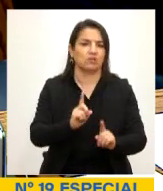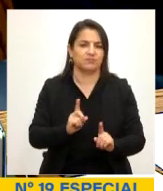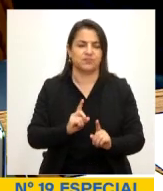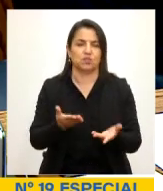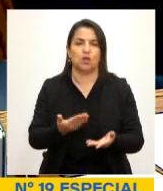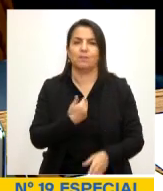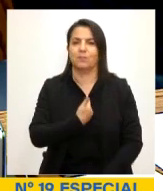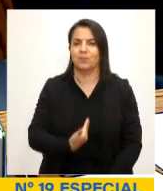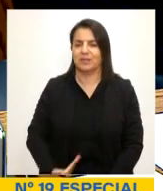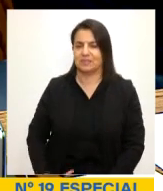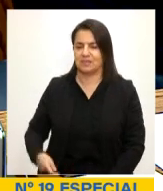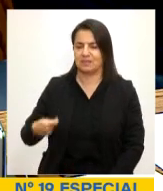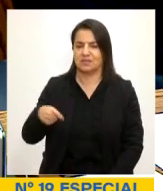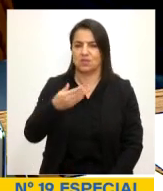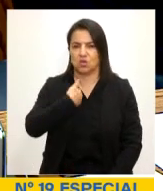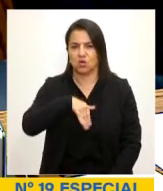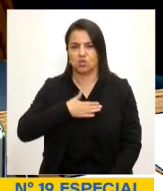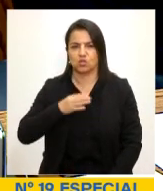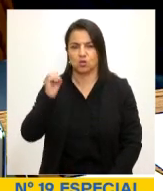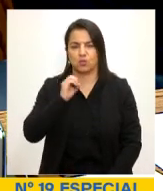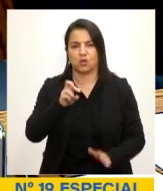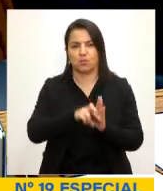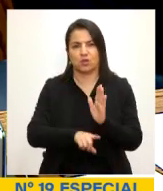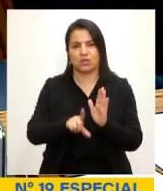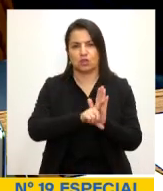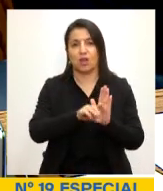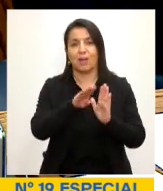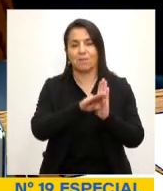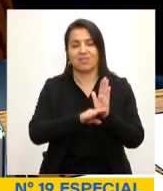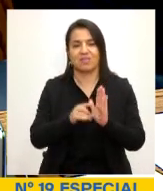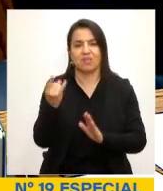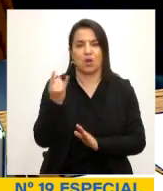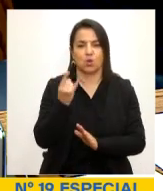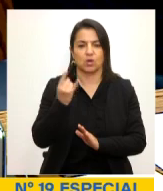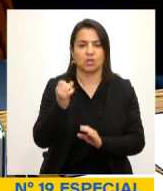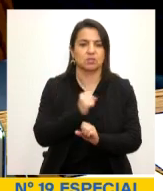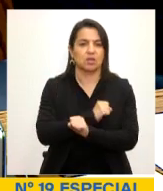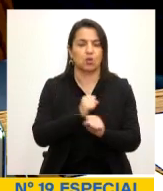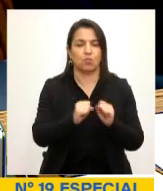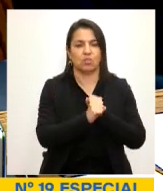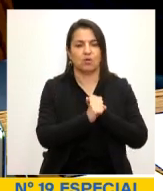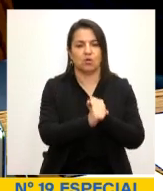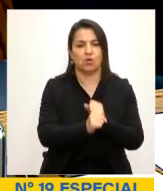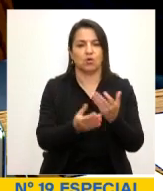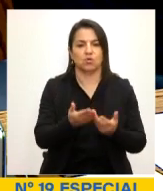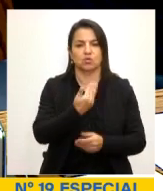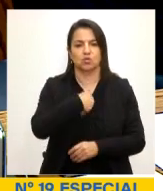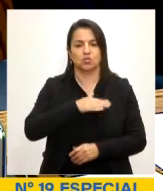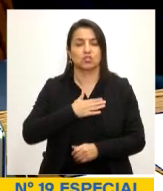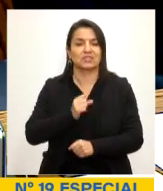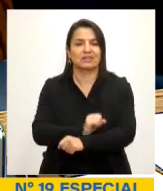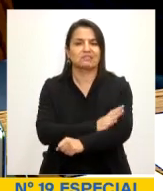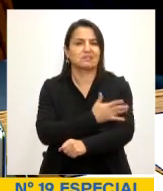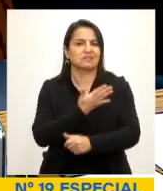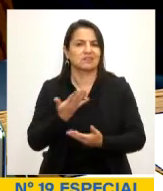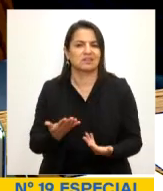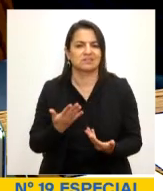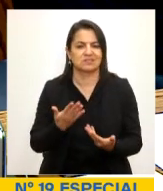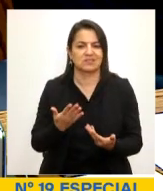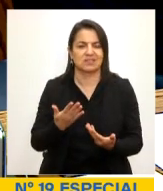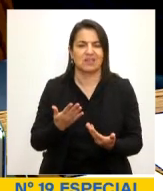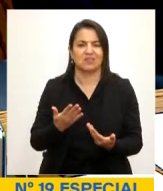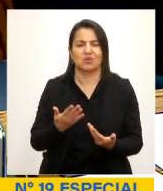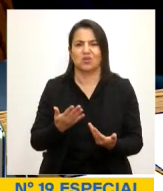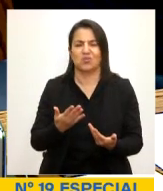presidente a nuestro juicio si bien este proyecto era una medida de urgencia a la que no es posible oponerse nos deja con la sensación de que estamos yendo hacia el